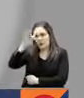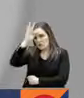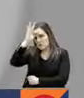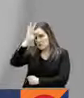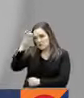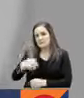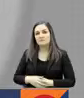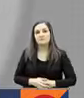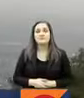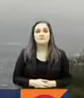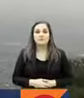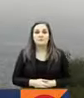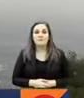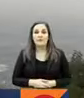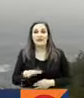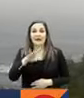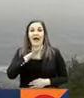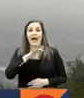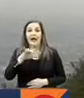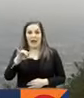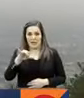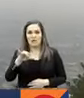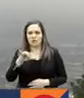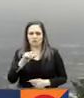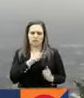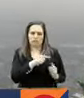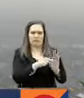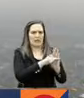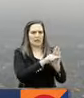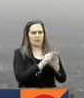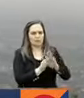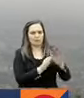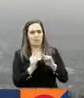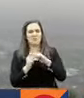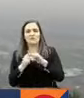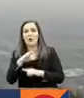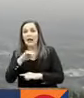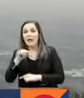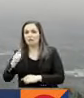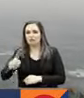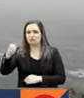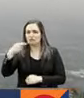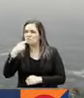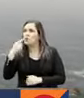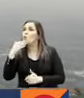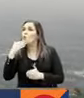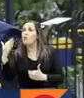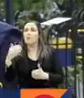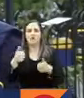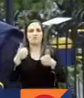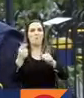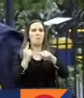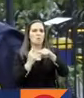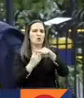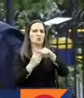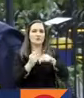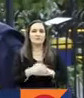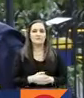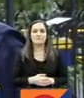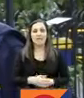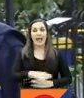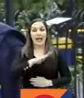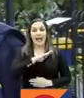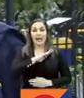Entre tanto, las autoridades de Cali entregaron un balance positivo en el primer día de toque de queda y demás restricciones. Y en nombre del